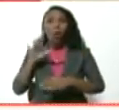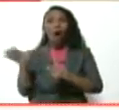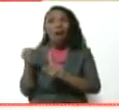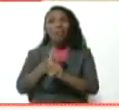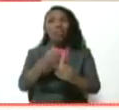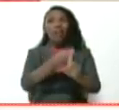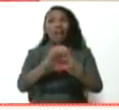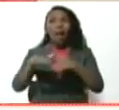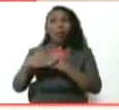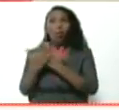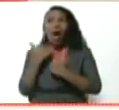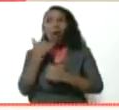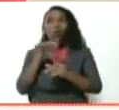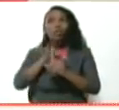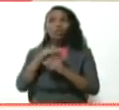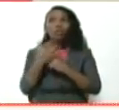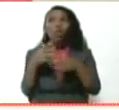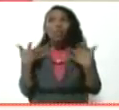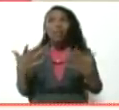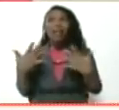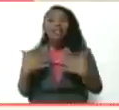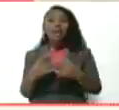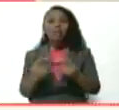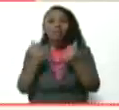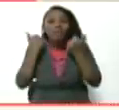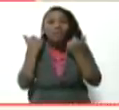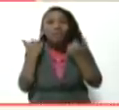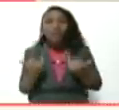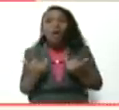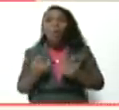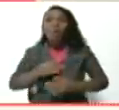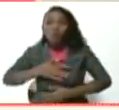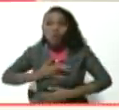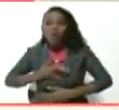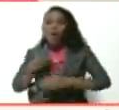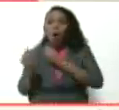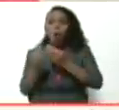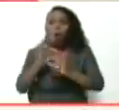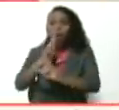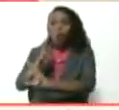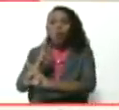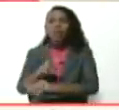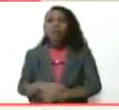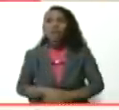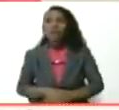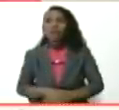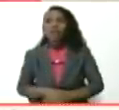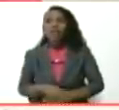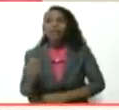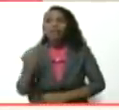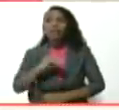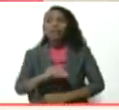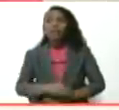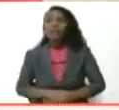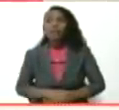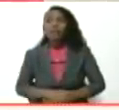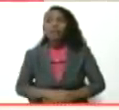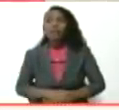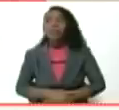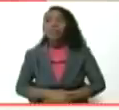la madrugada o de una situación de emergencia, inmediatamente puede haber respuesta. Además,